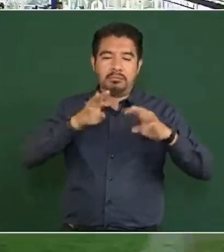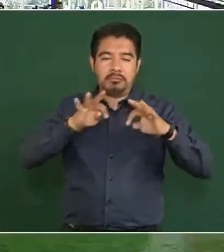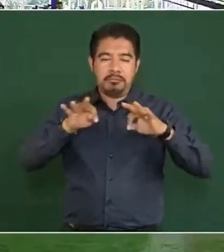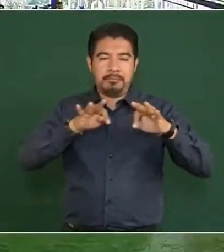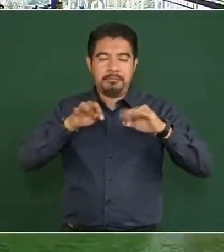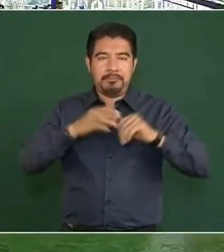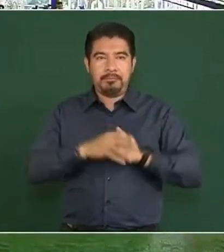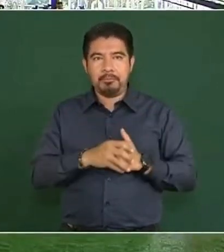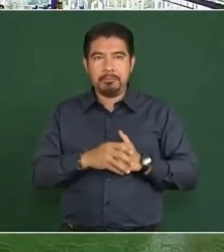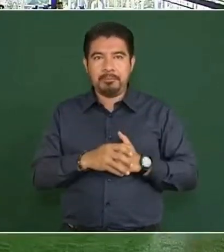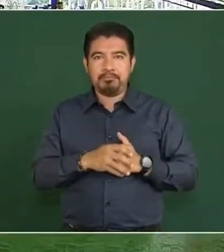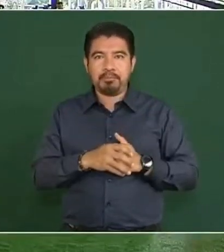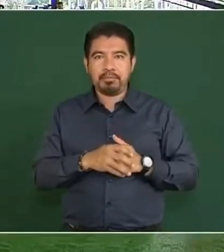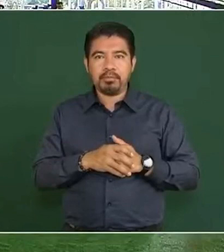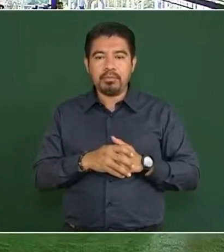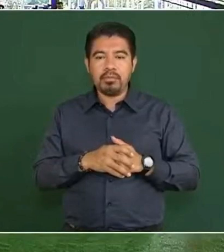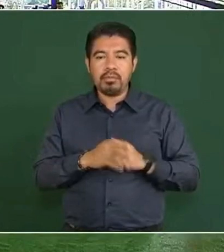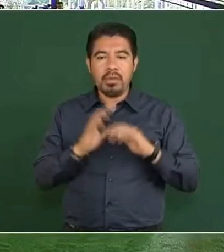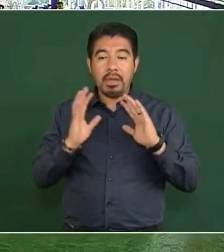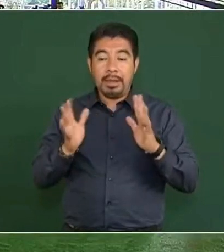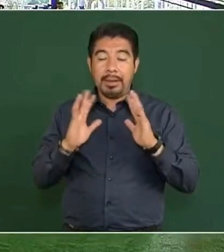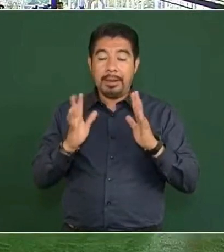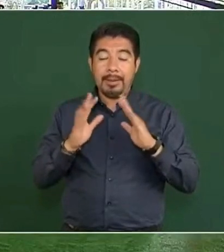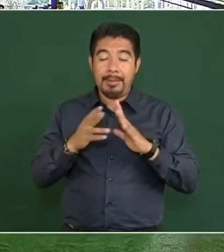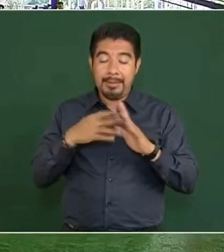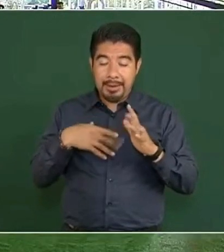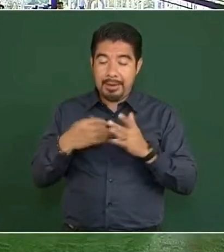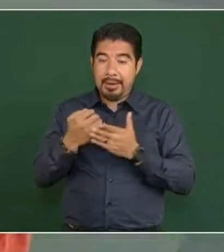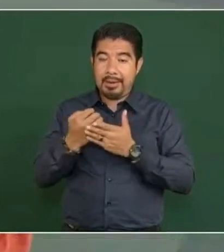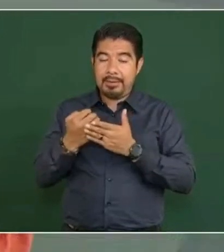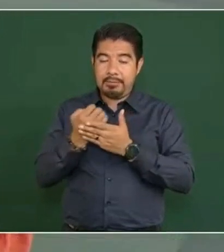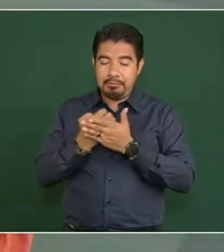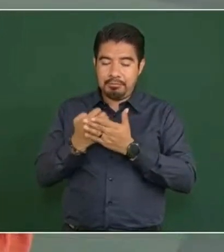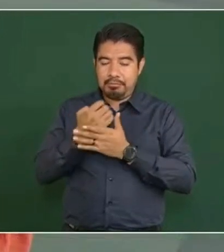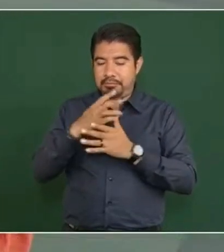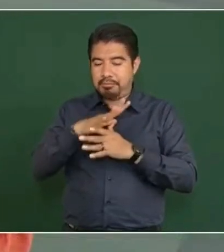ya están bastante integradas las economías.